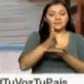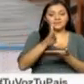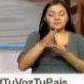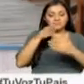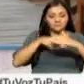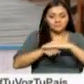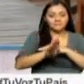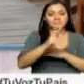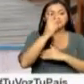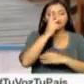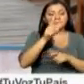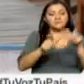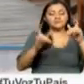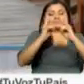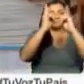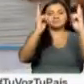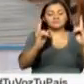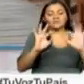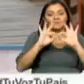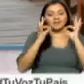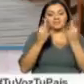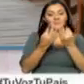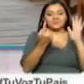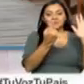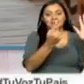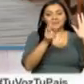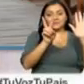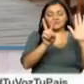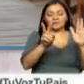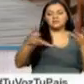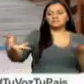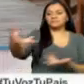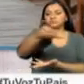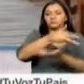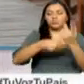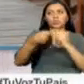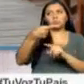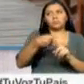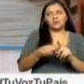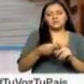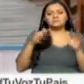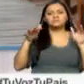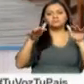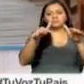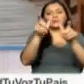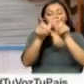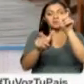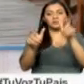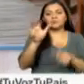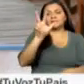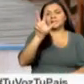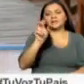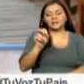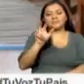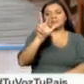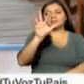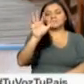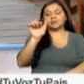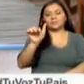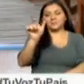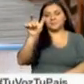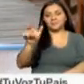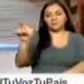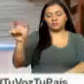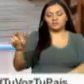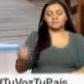donde residen 67 familias y por la que transitan cada mes entre 30,000 y 35,000 visitantes. Además,